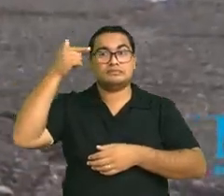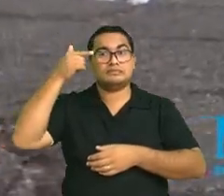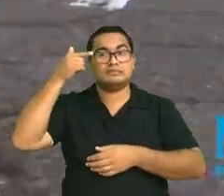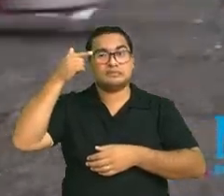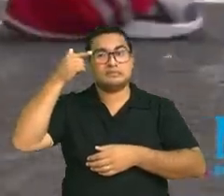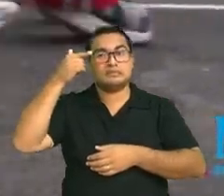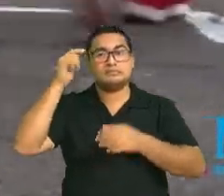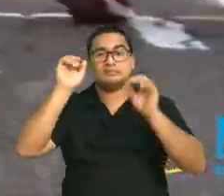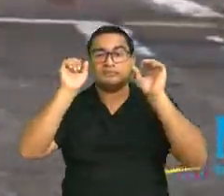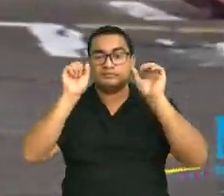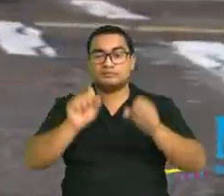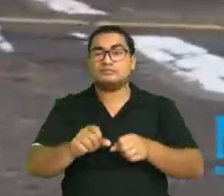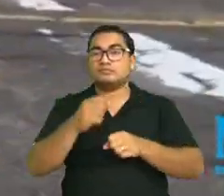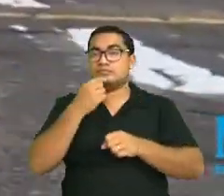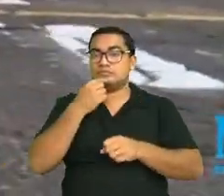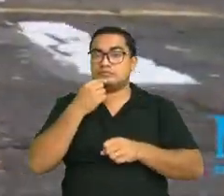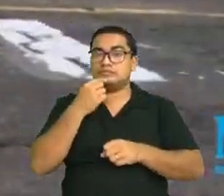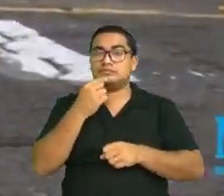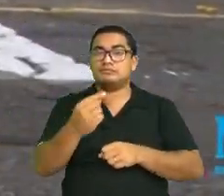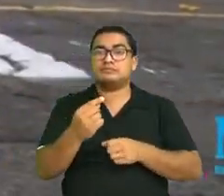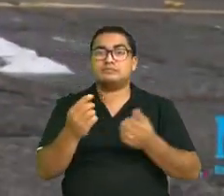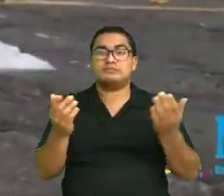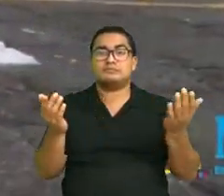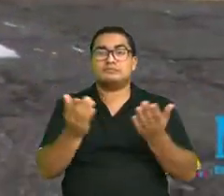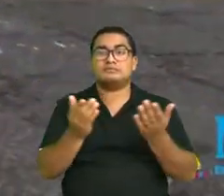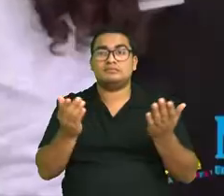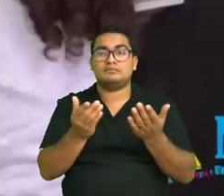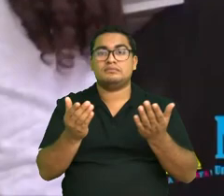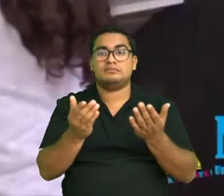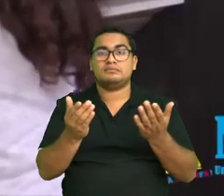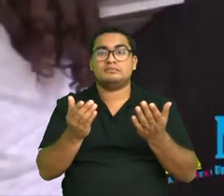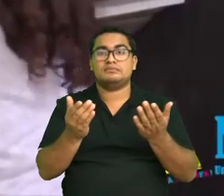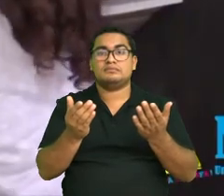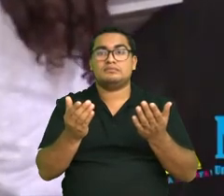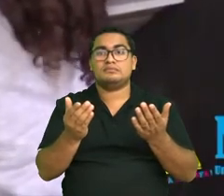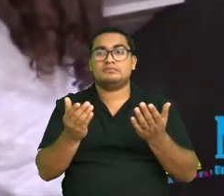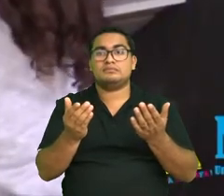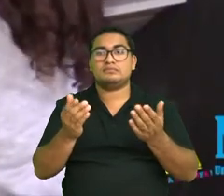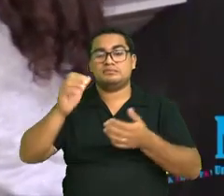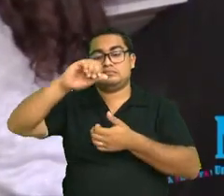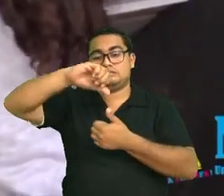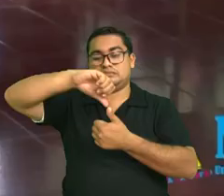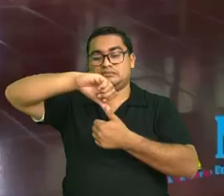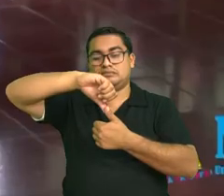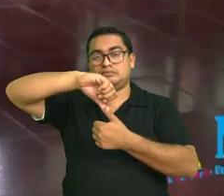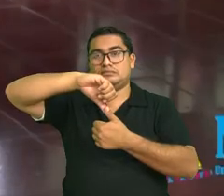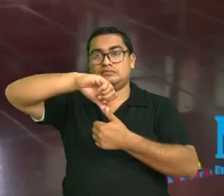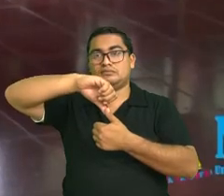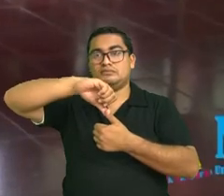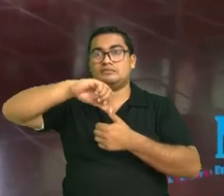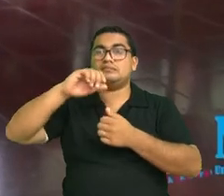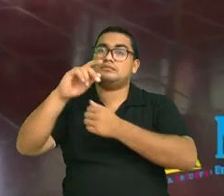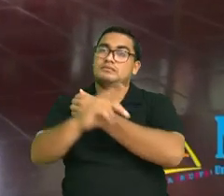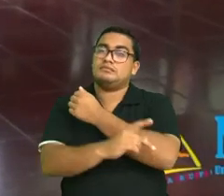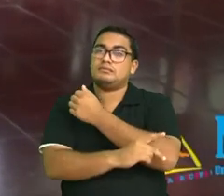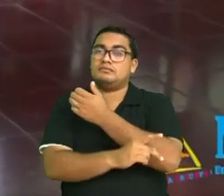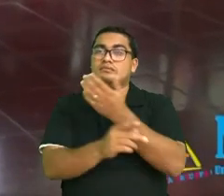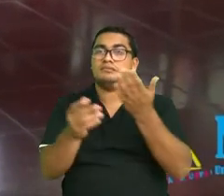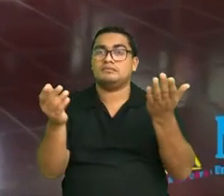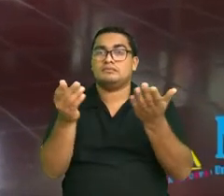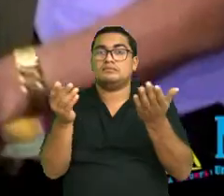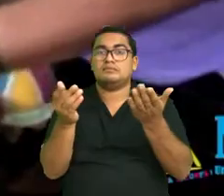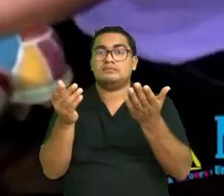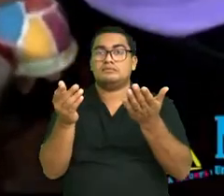podríamos decirnos, y nos atrevemos a decir, creo yo, que a nivel de Centroamérica es uno de los países que